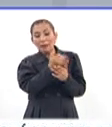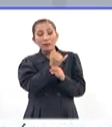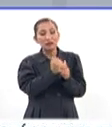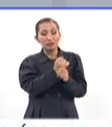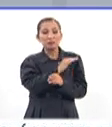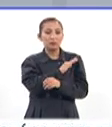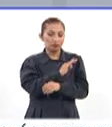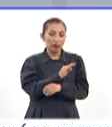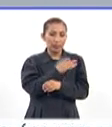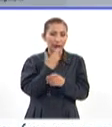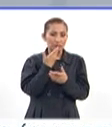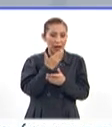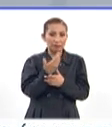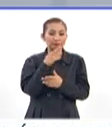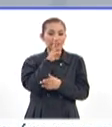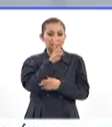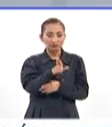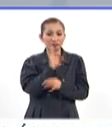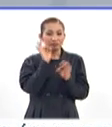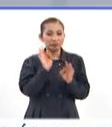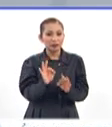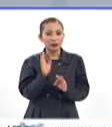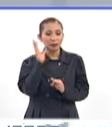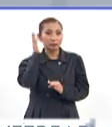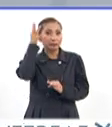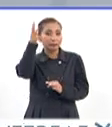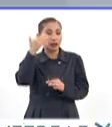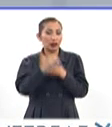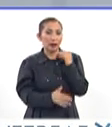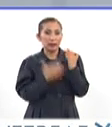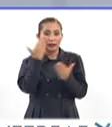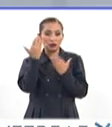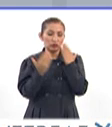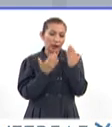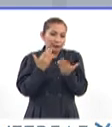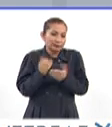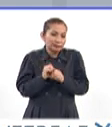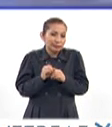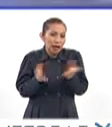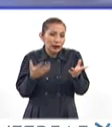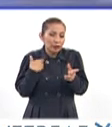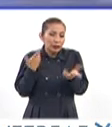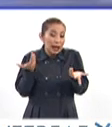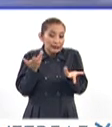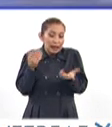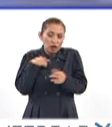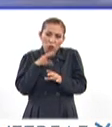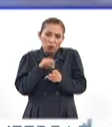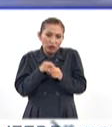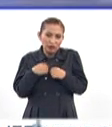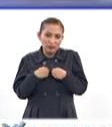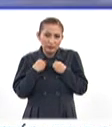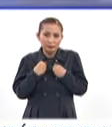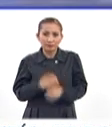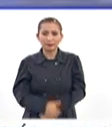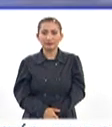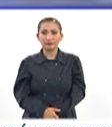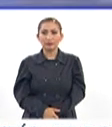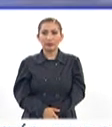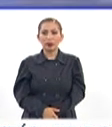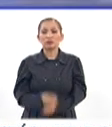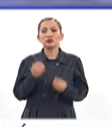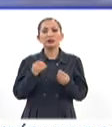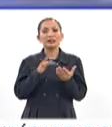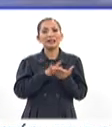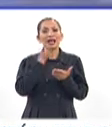estudio pueden obtener muy buenos resultados el día de mañana cuando terminen sus estudios y, por supuesto, pues dedicarse a ellos completamente. Así es.